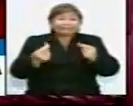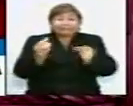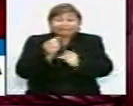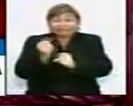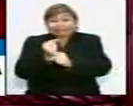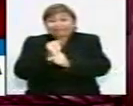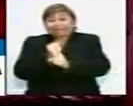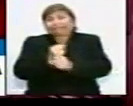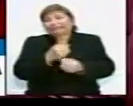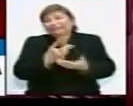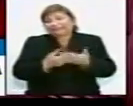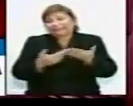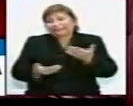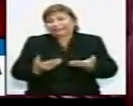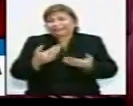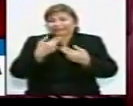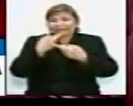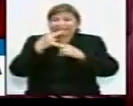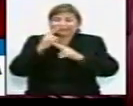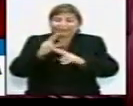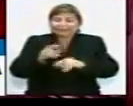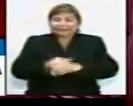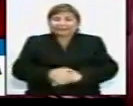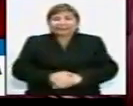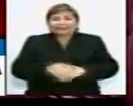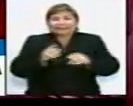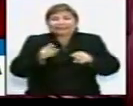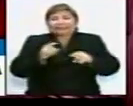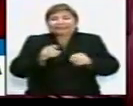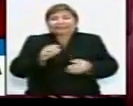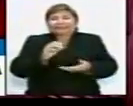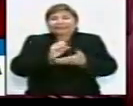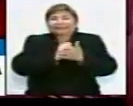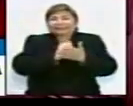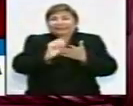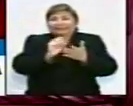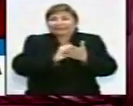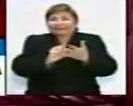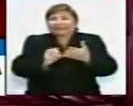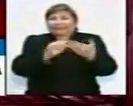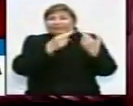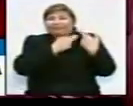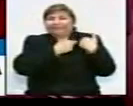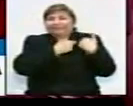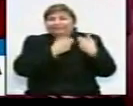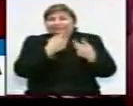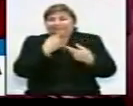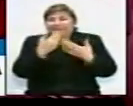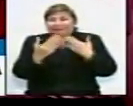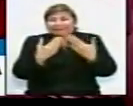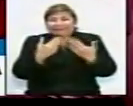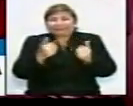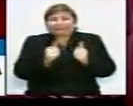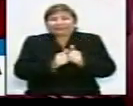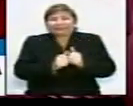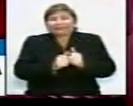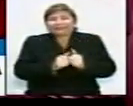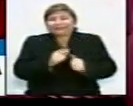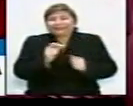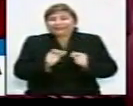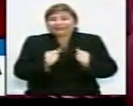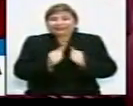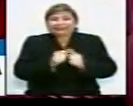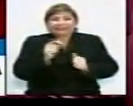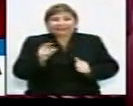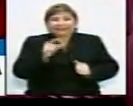apretado, voy a contestar esquemáticamente, con cargo a conversar sobre estos temas cuando